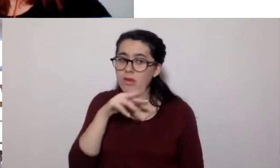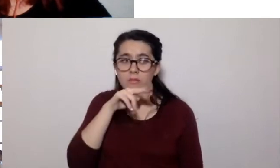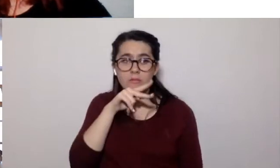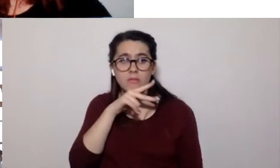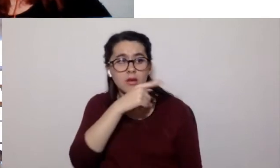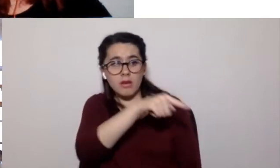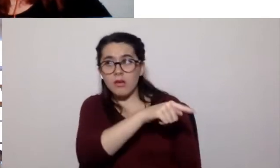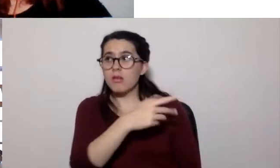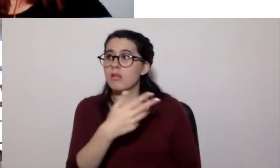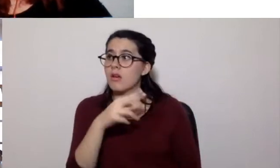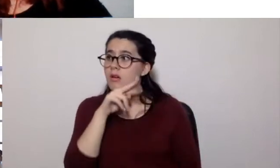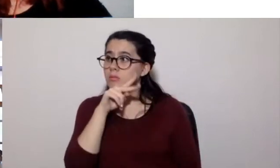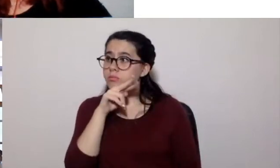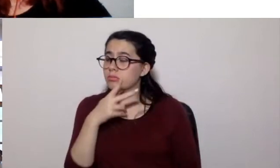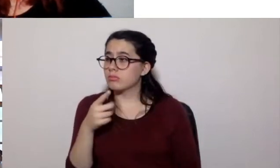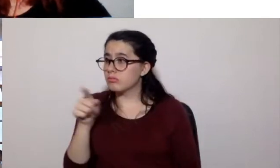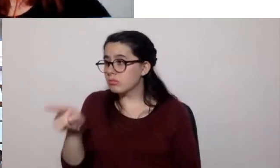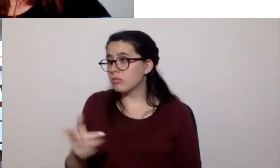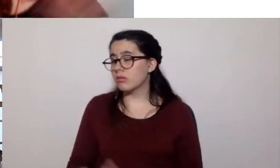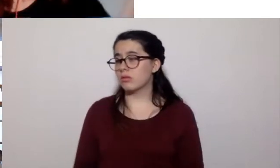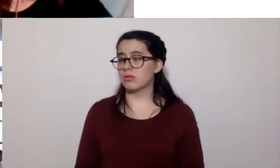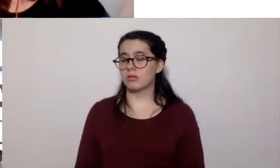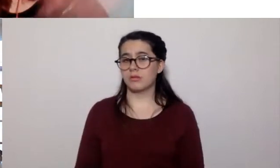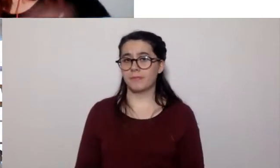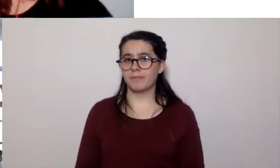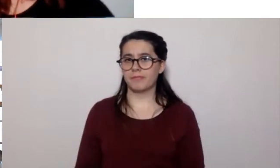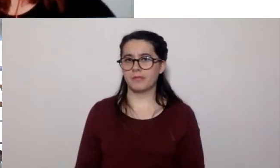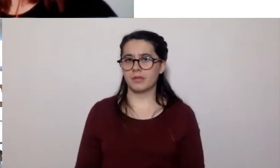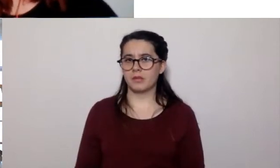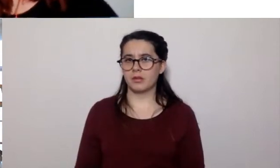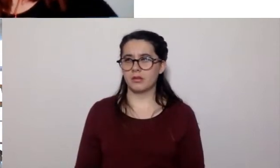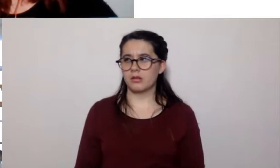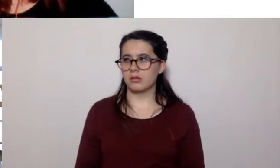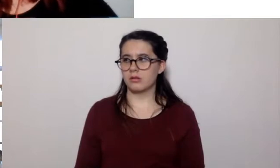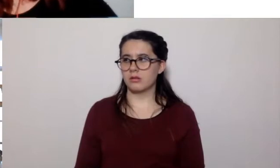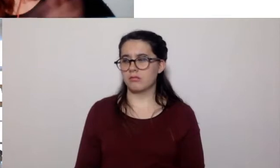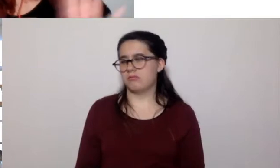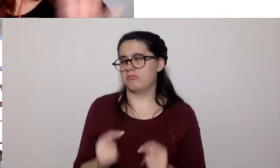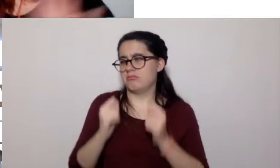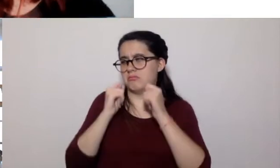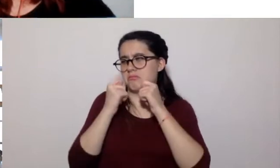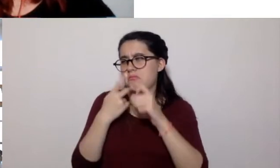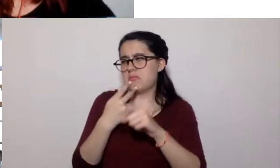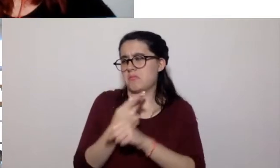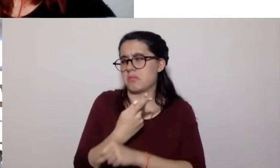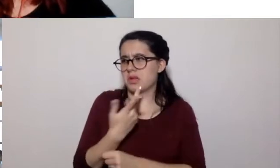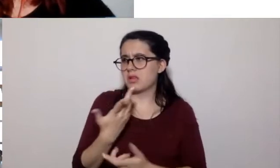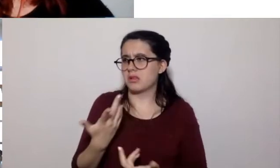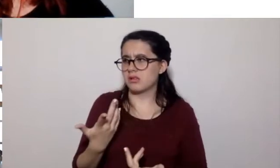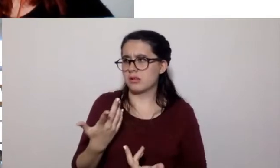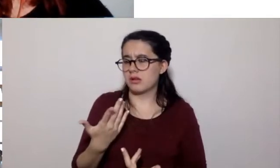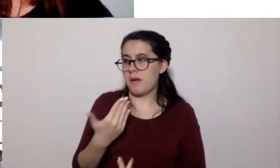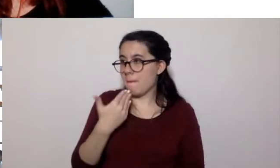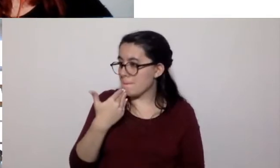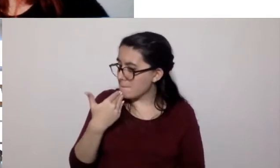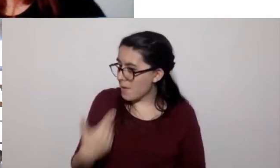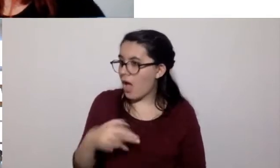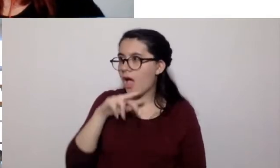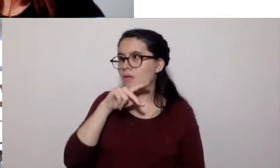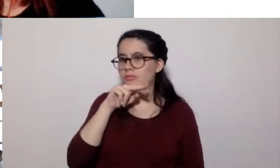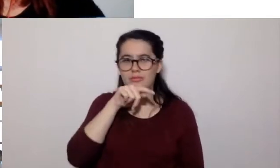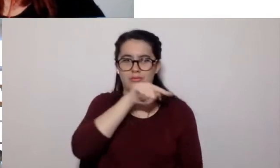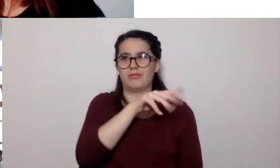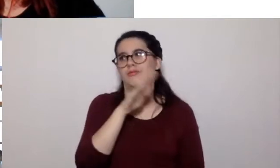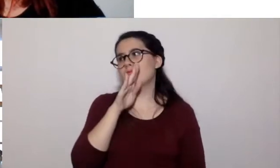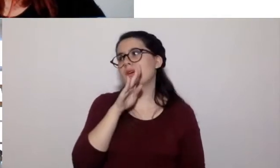a, pues, que te no le importa qué pasa de tu vida. Qué bueno que se preocupa por ti, ¿no? Eso sí es